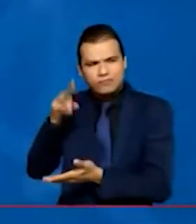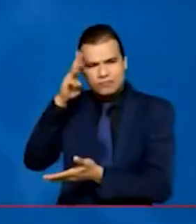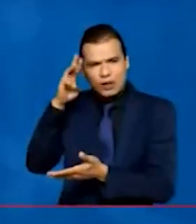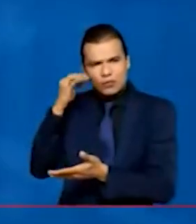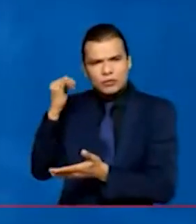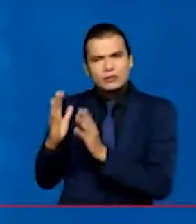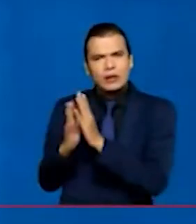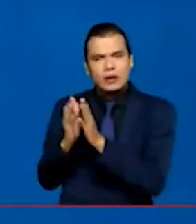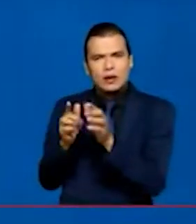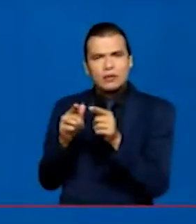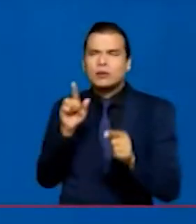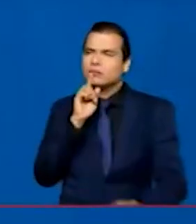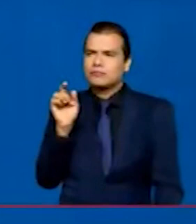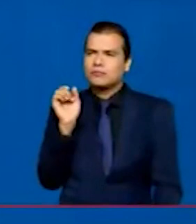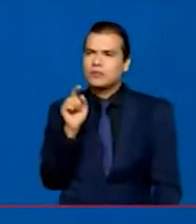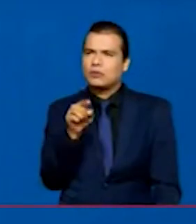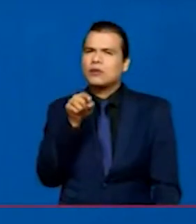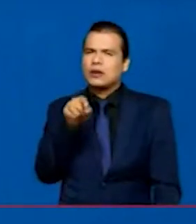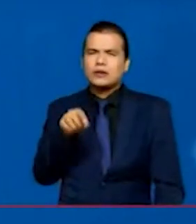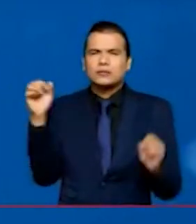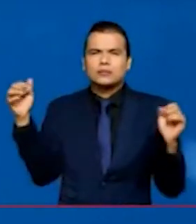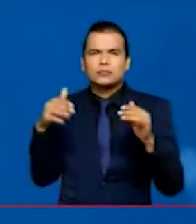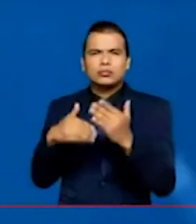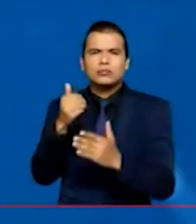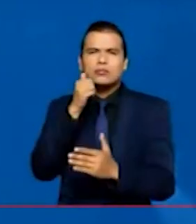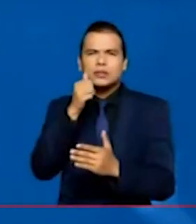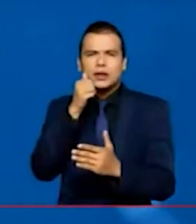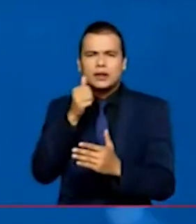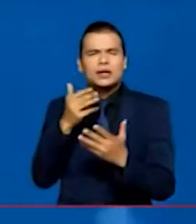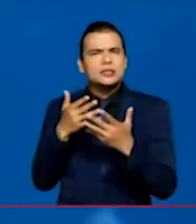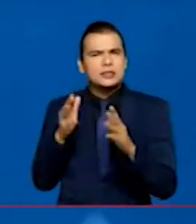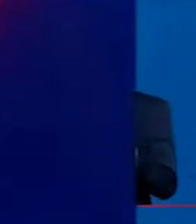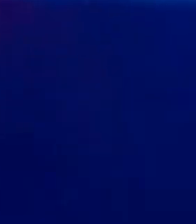noches. ¿Qué otros detalles se conocen sobre el encuentro que se dará a partir de mañana?